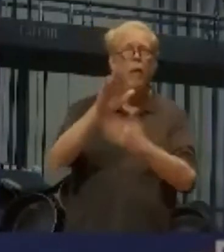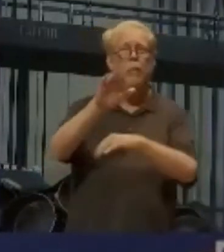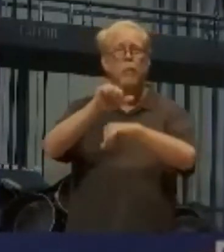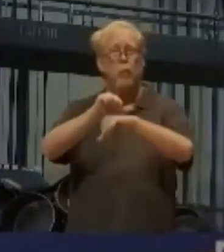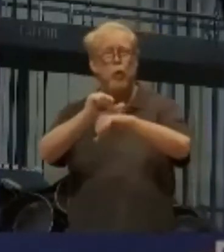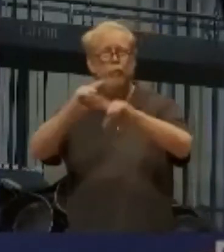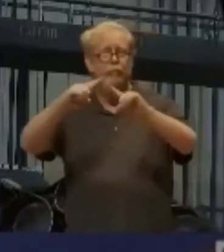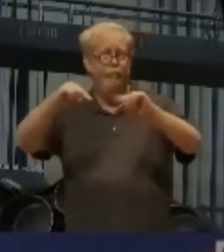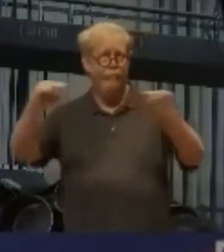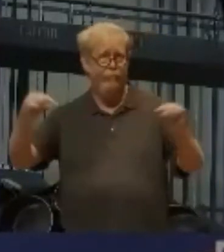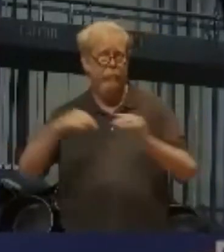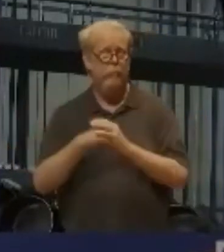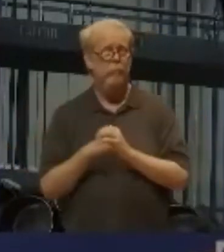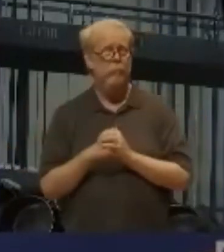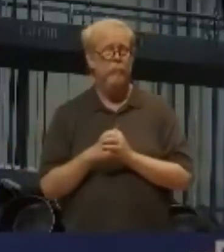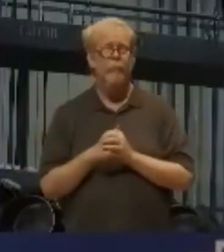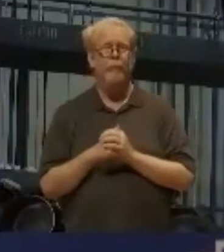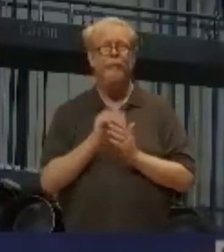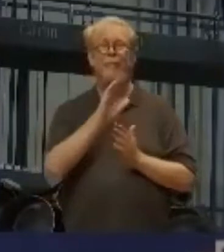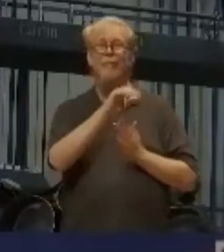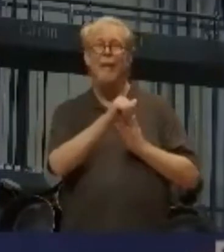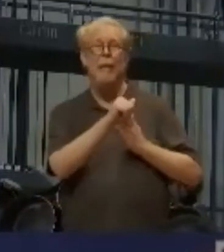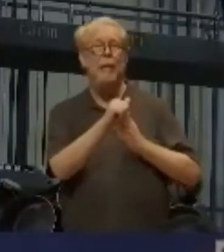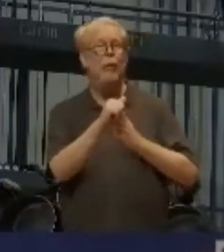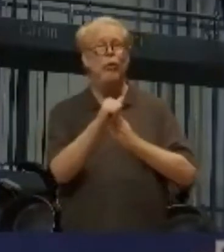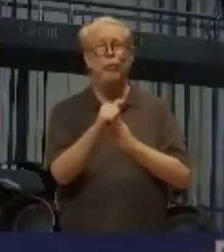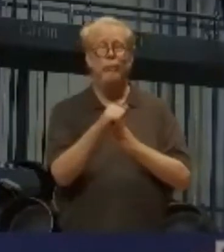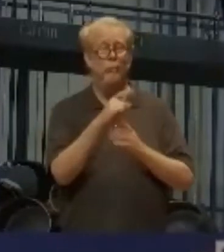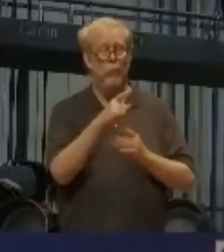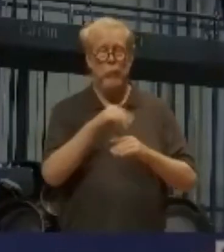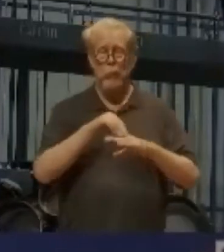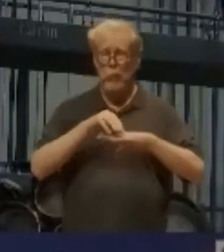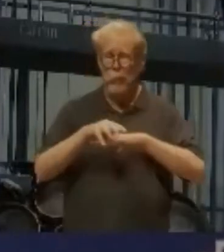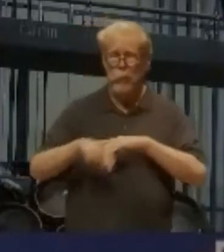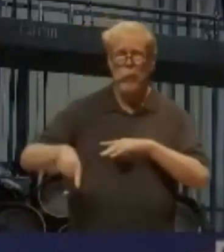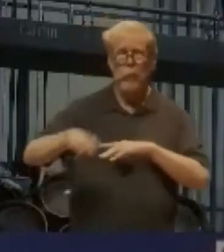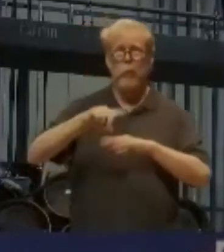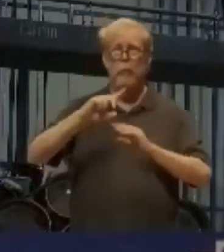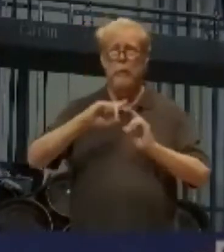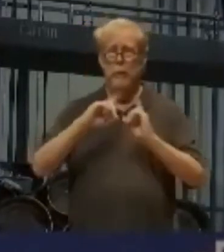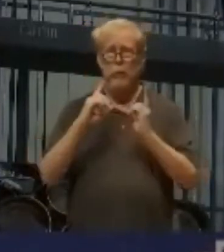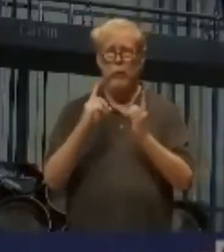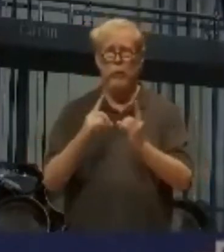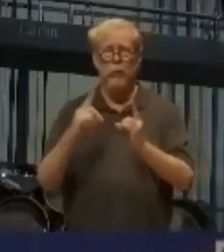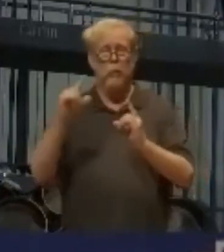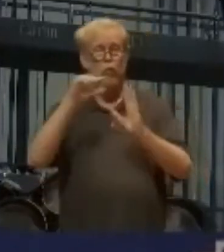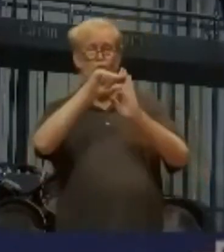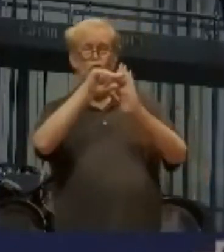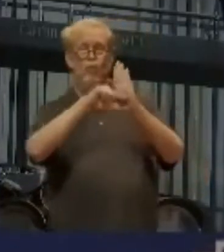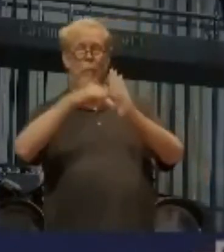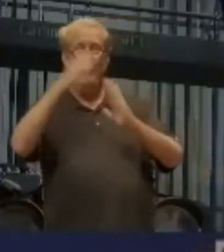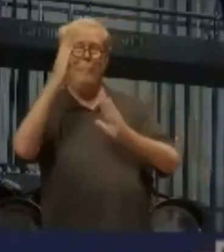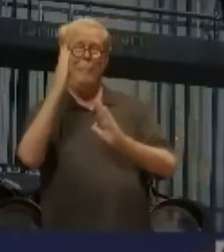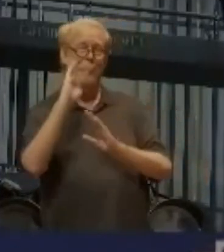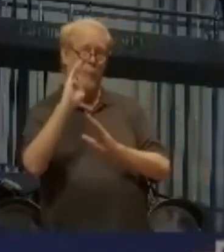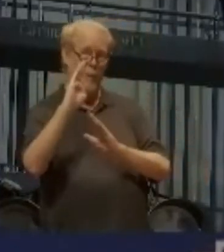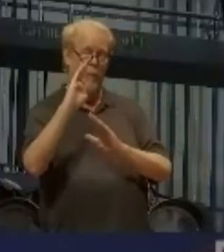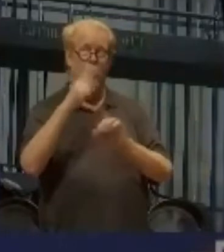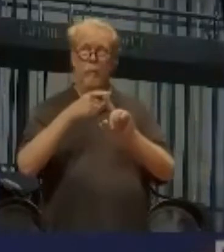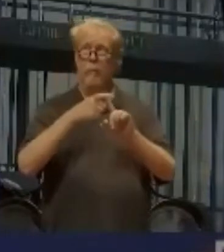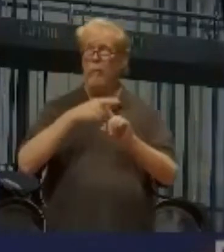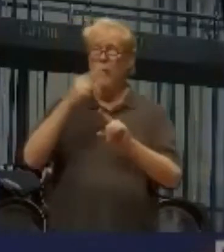su carrera. Bajo el superintendente Pedro Martínez y su liderazgo, el distrito ha llegado a la calificación de